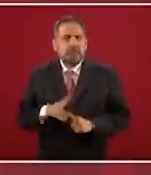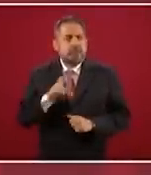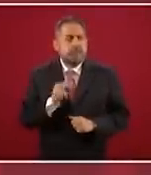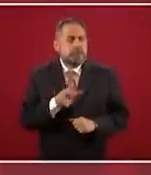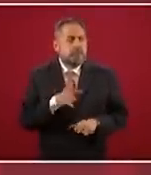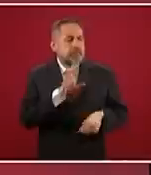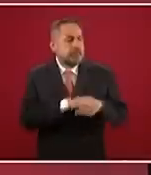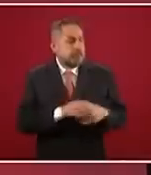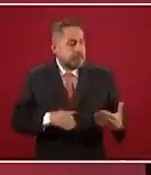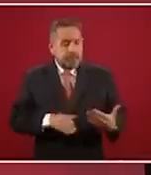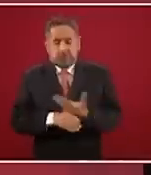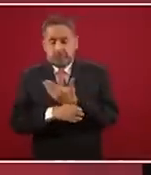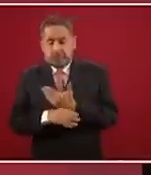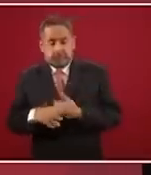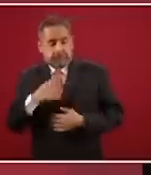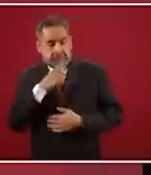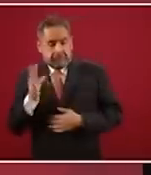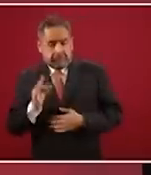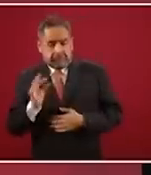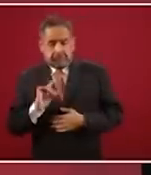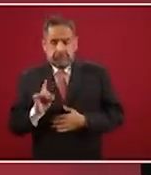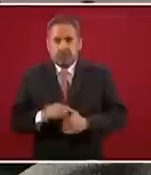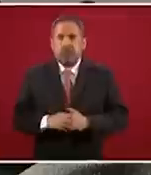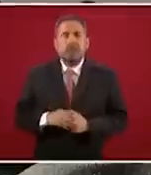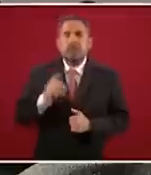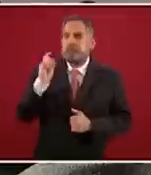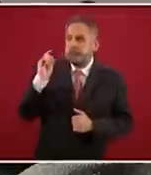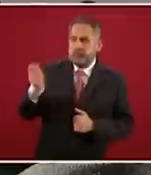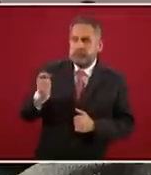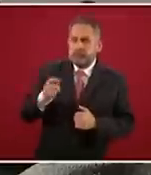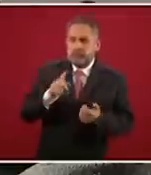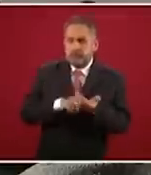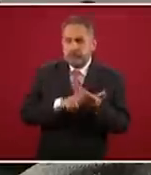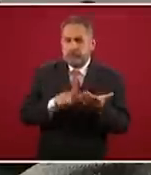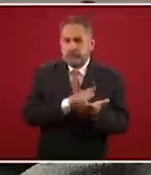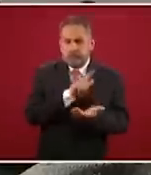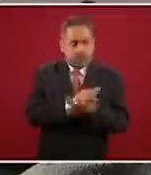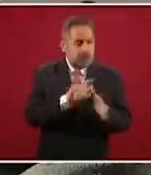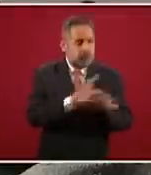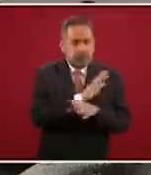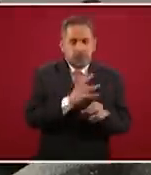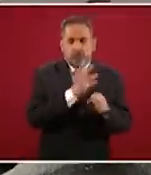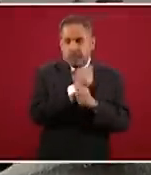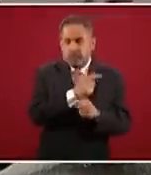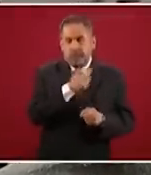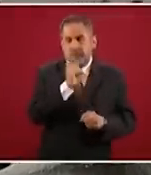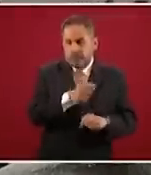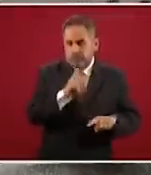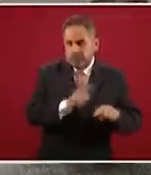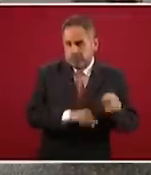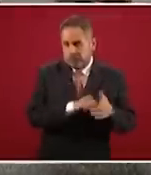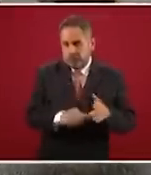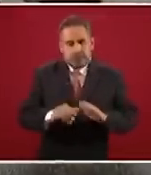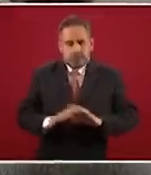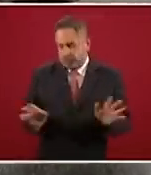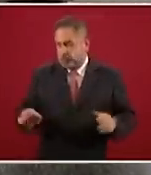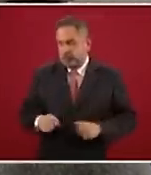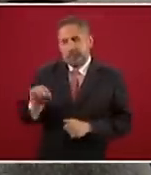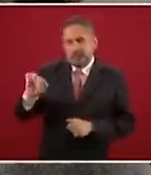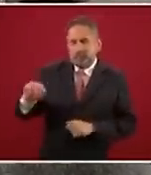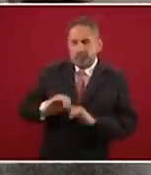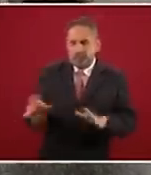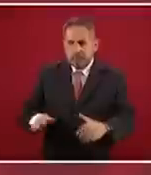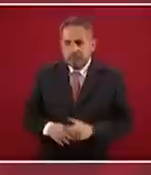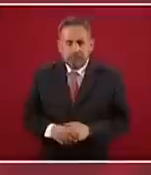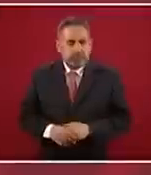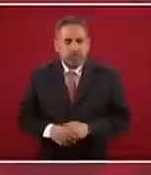permitir. Sí. ¿Con lo que quedaría invalidada esta modificación a la ley? Desde luego que sí. O sea, nada